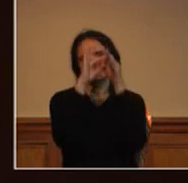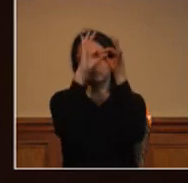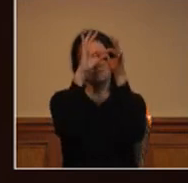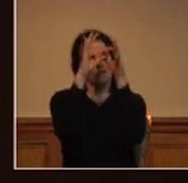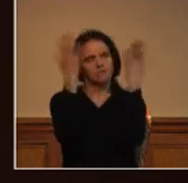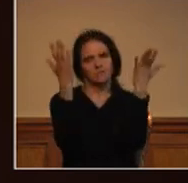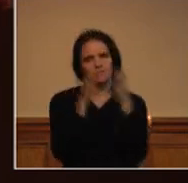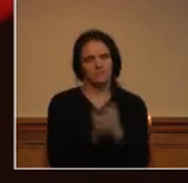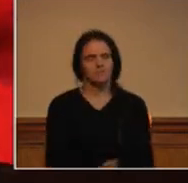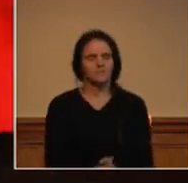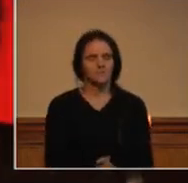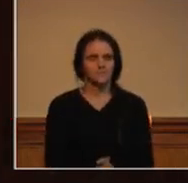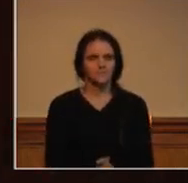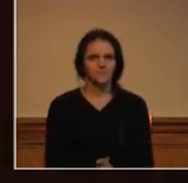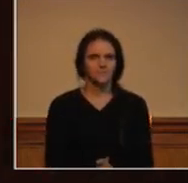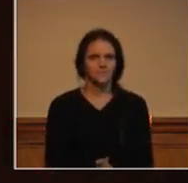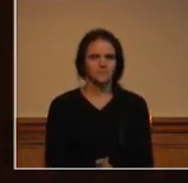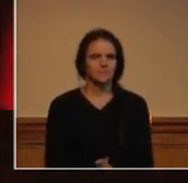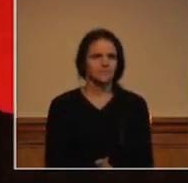Gracias.